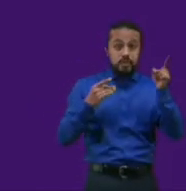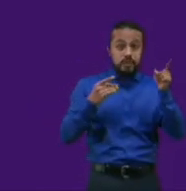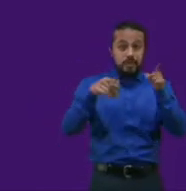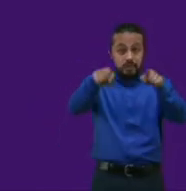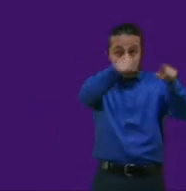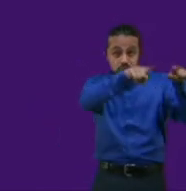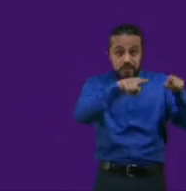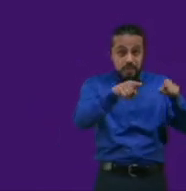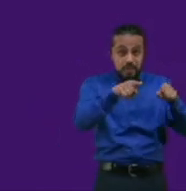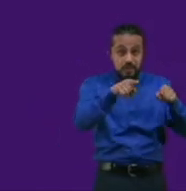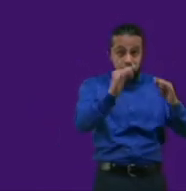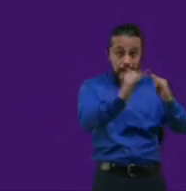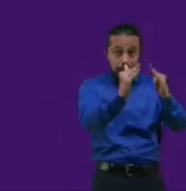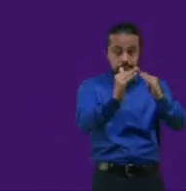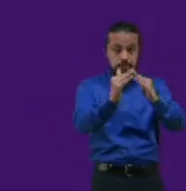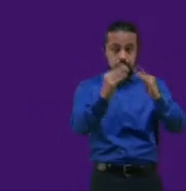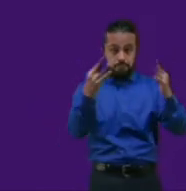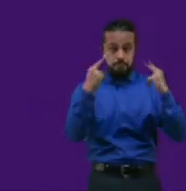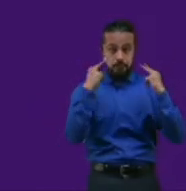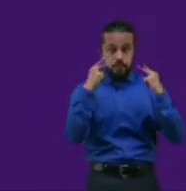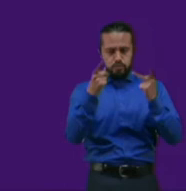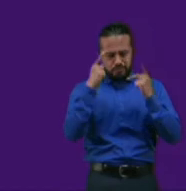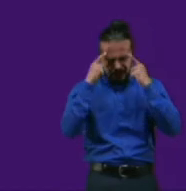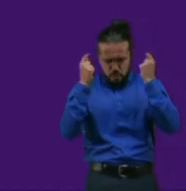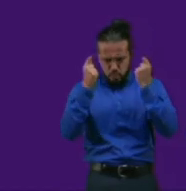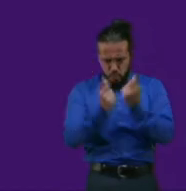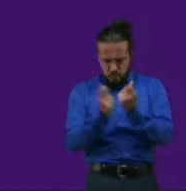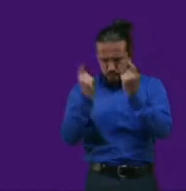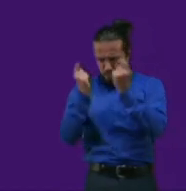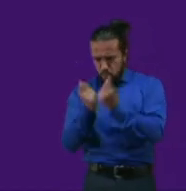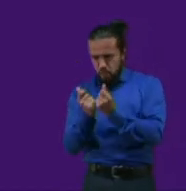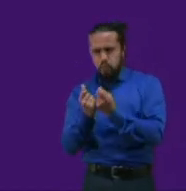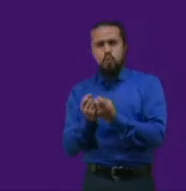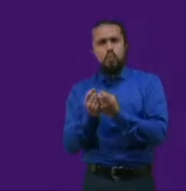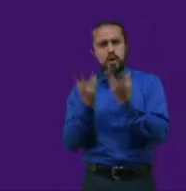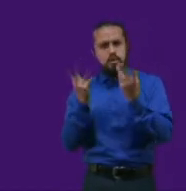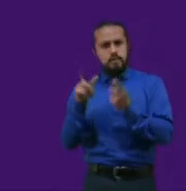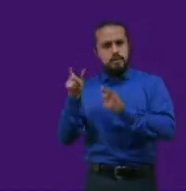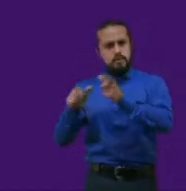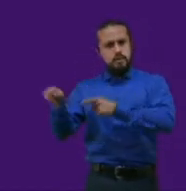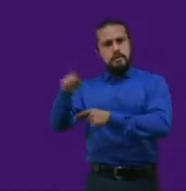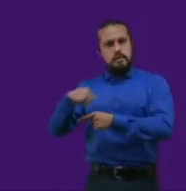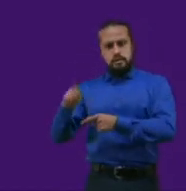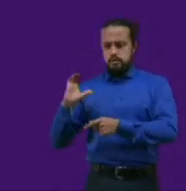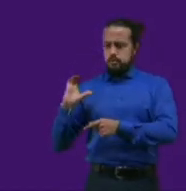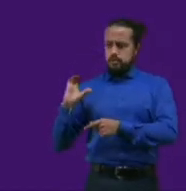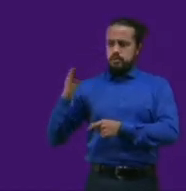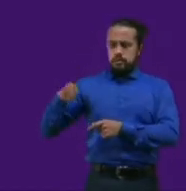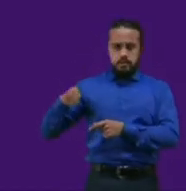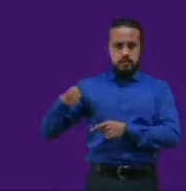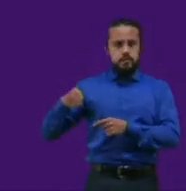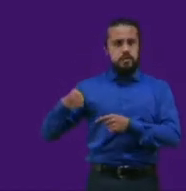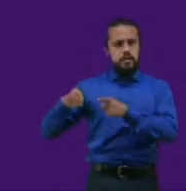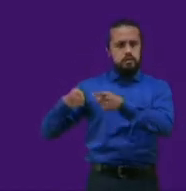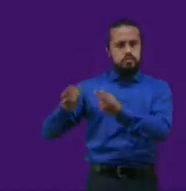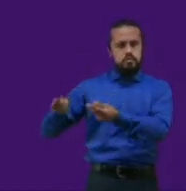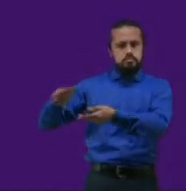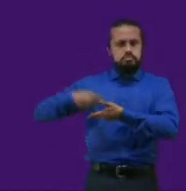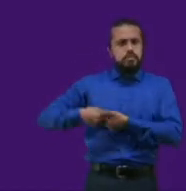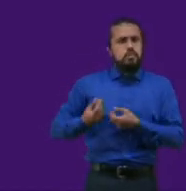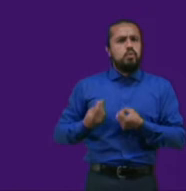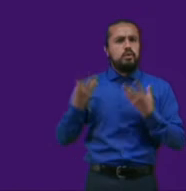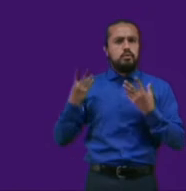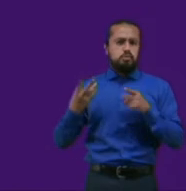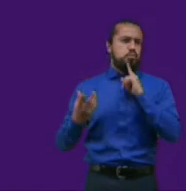cuánto les cuesta este tipo de cliente y este tipo de cliente cuánto les va a devolver, es muy difícil la conversación